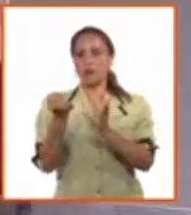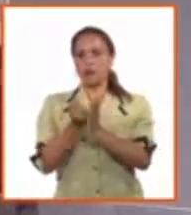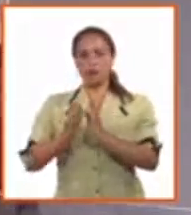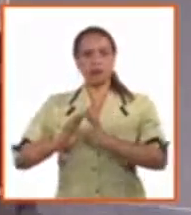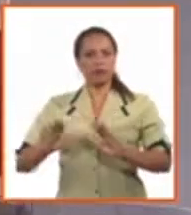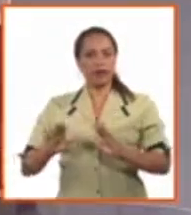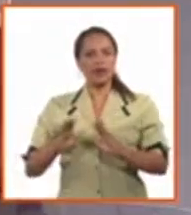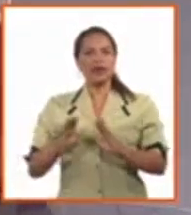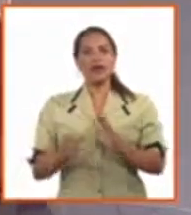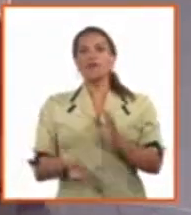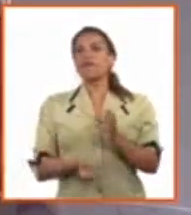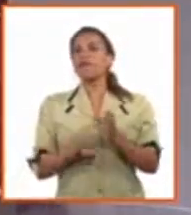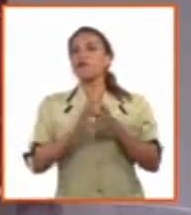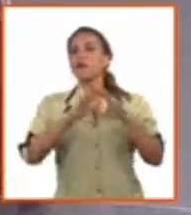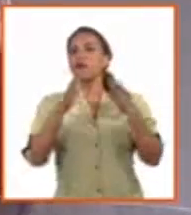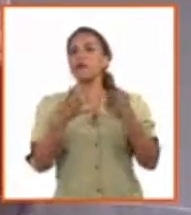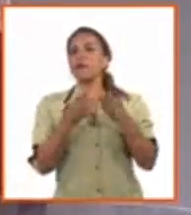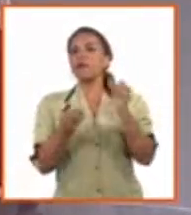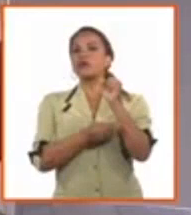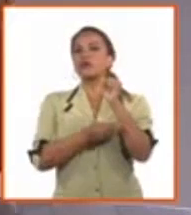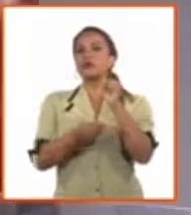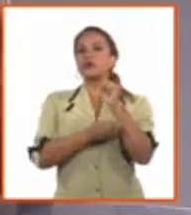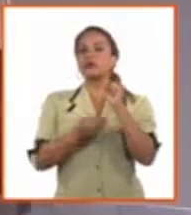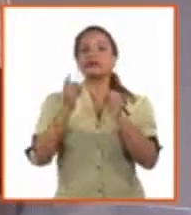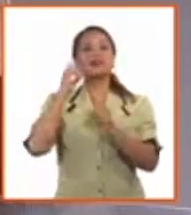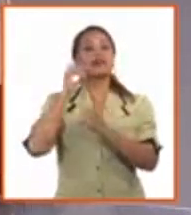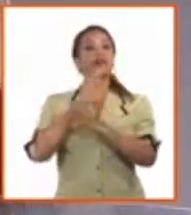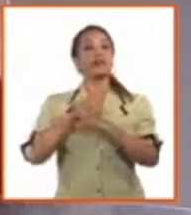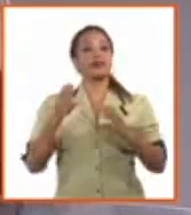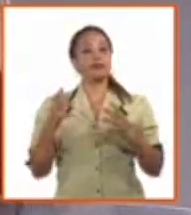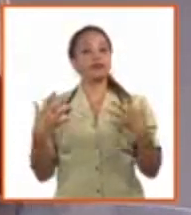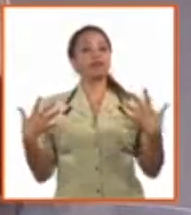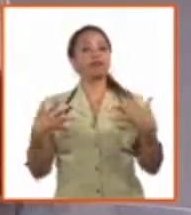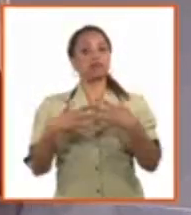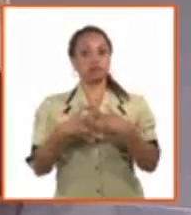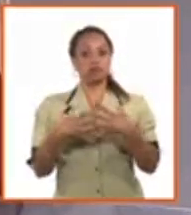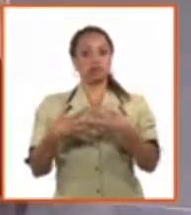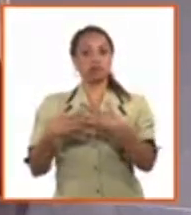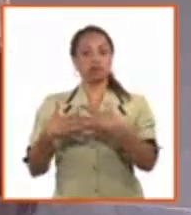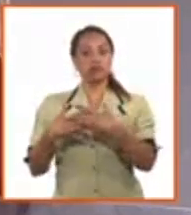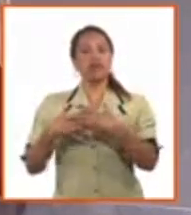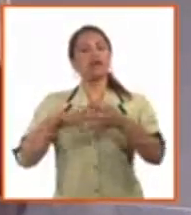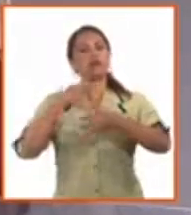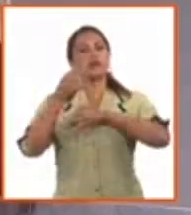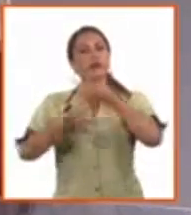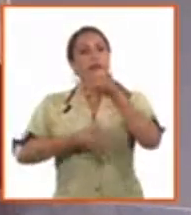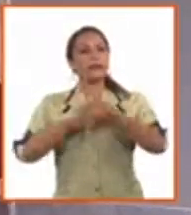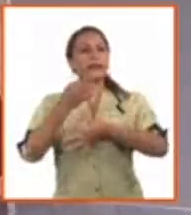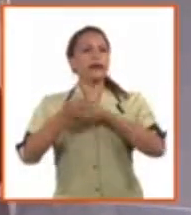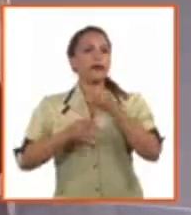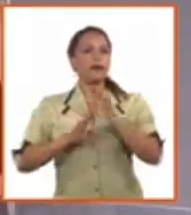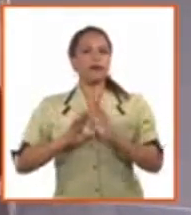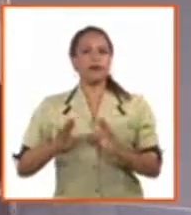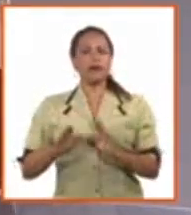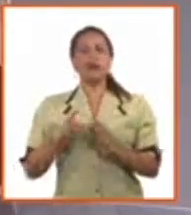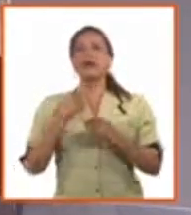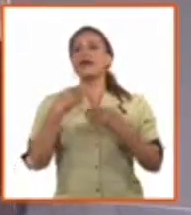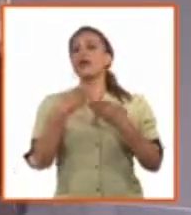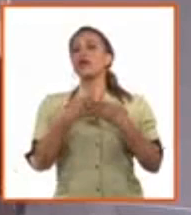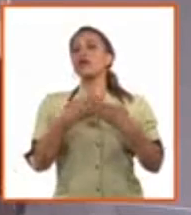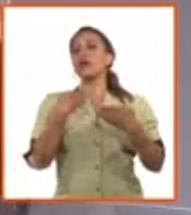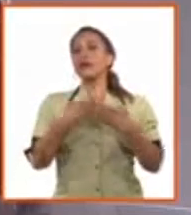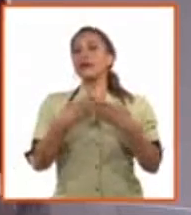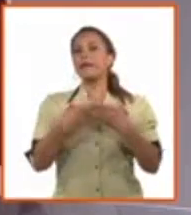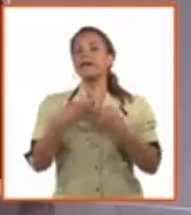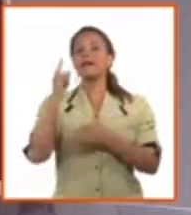tenemos aprobada de formación del potencial científico porque esto como se ha mencionado aquí en varios momentos es